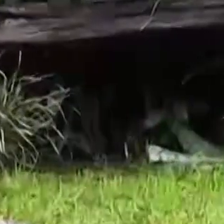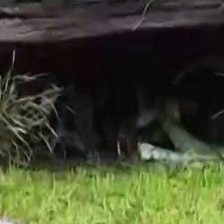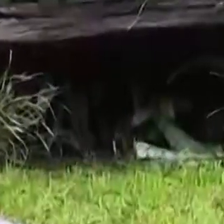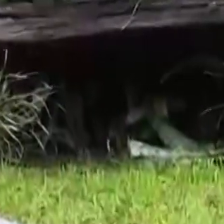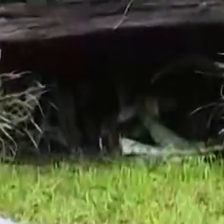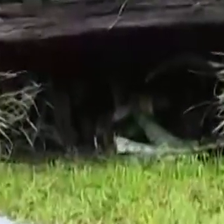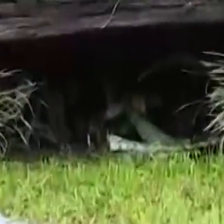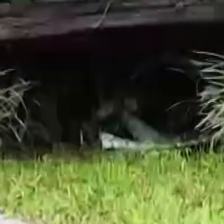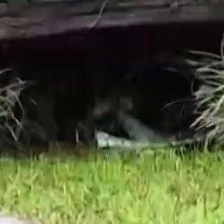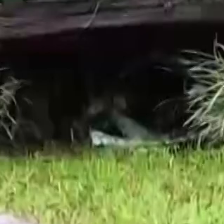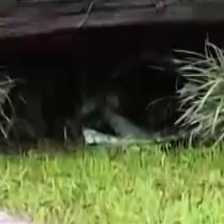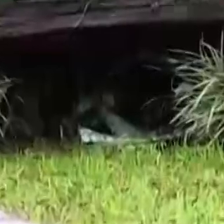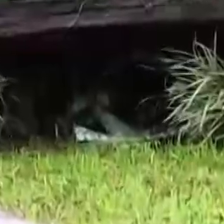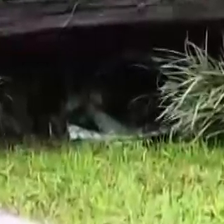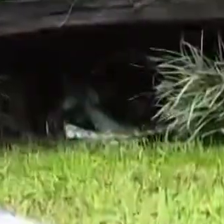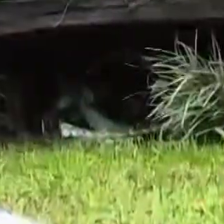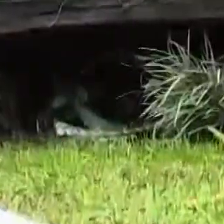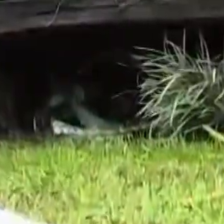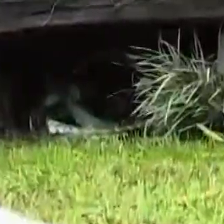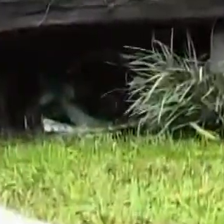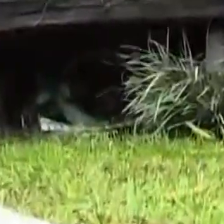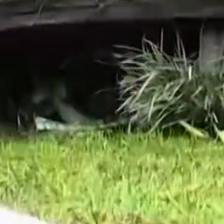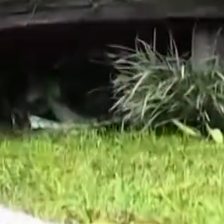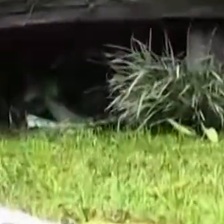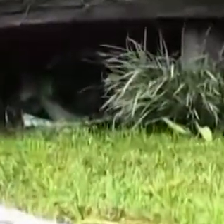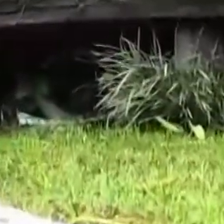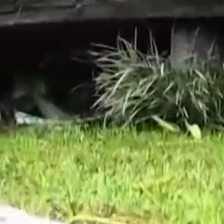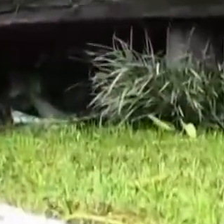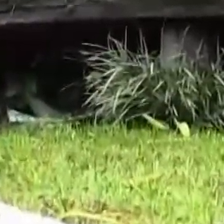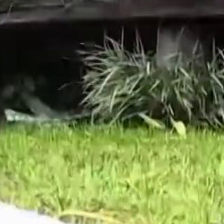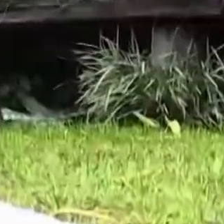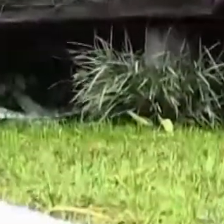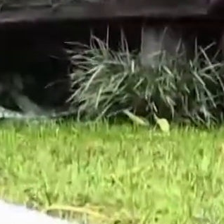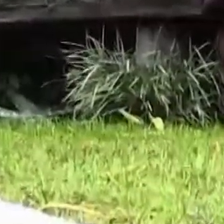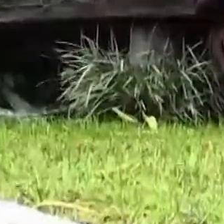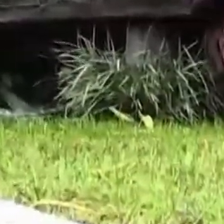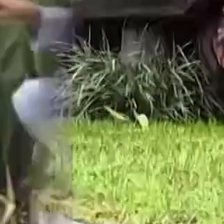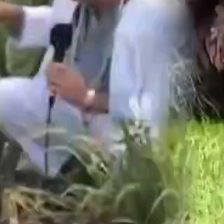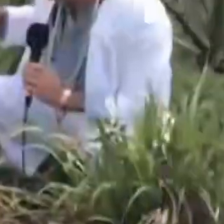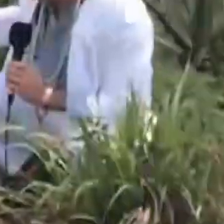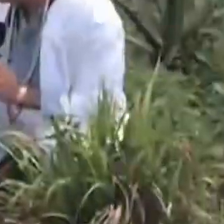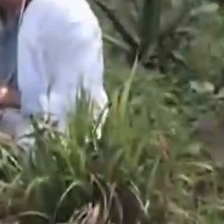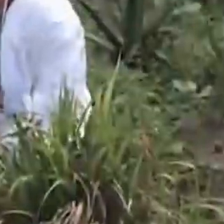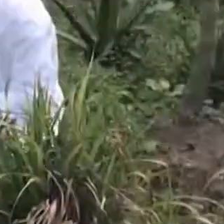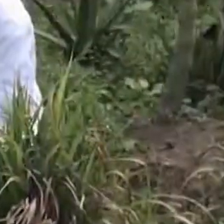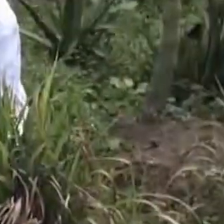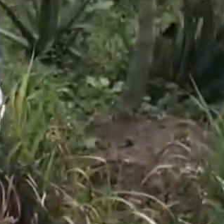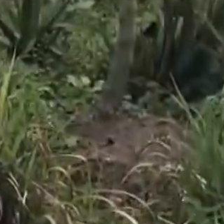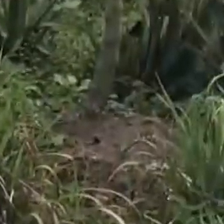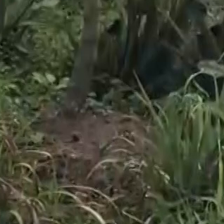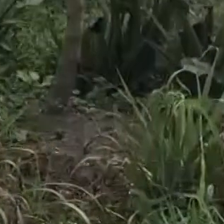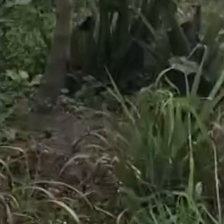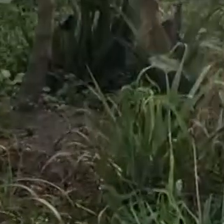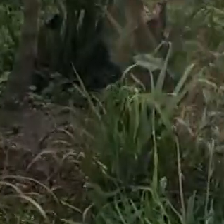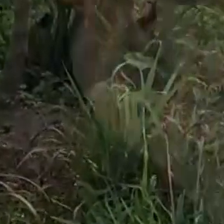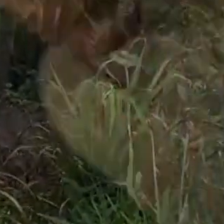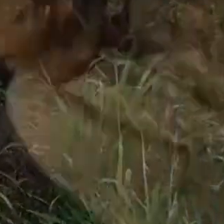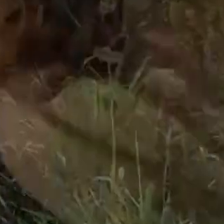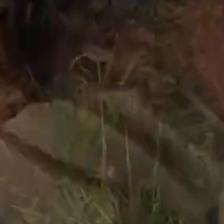alegría belleza y amor um y discutible sensación lo único que importa es tu intención